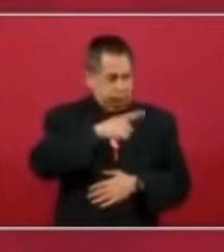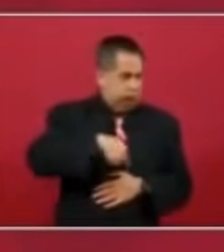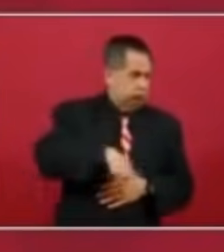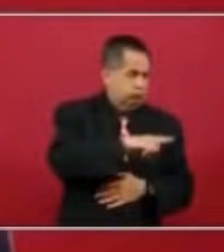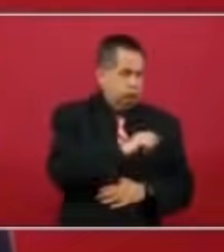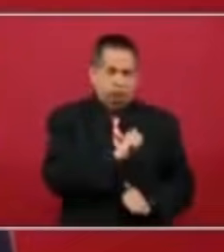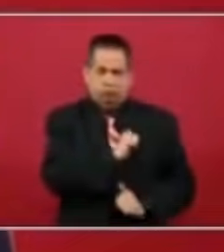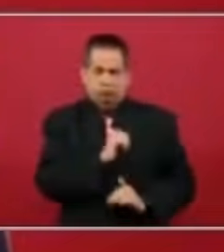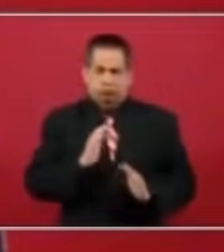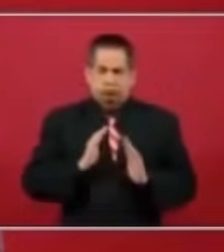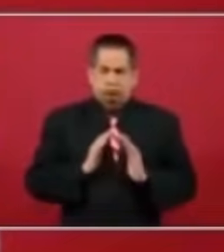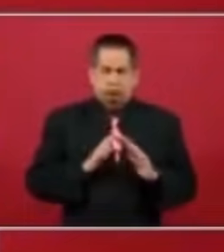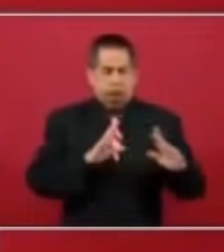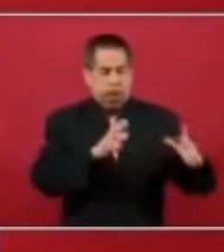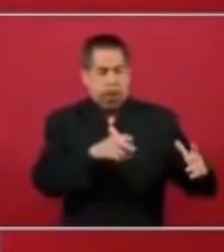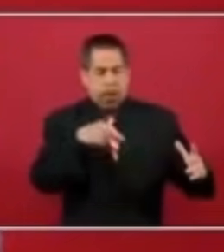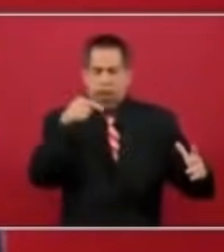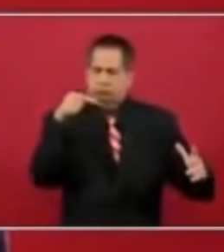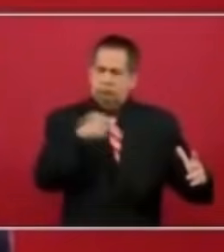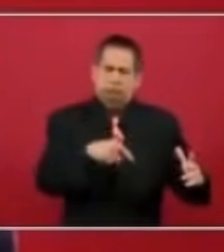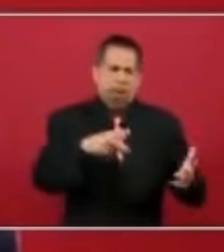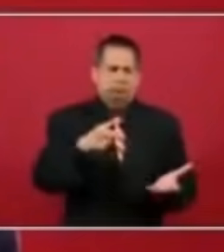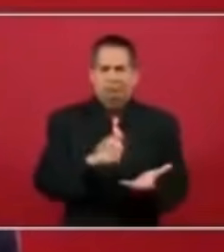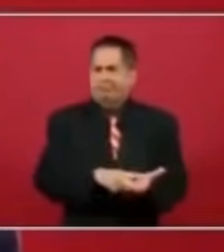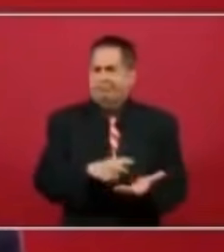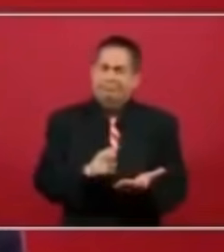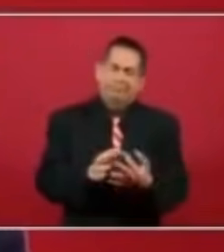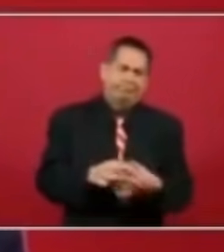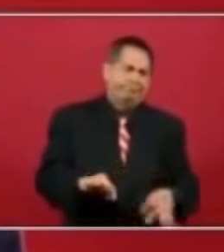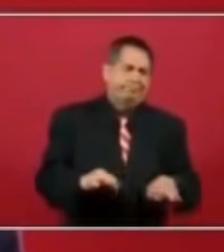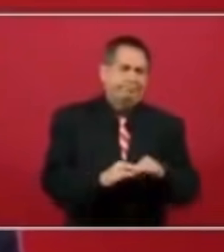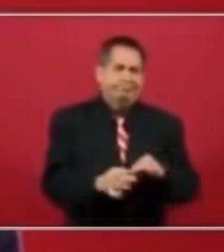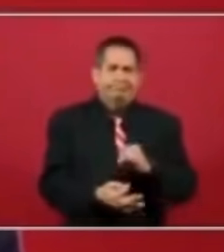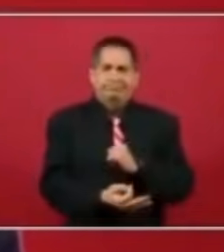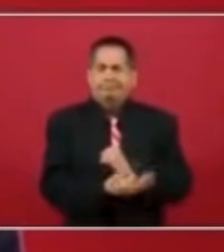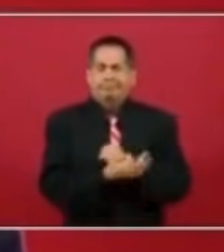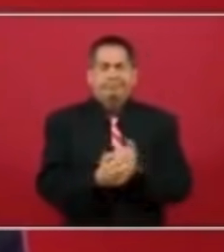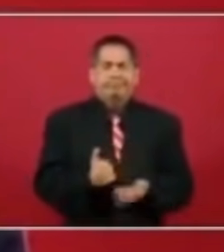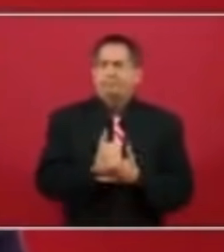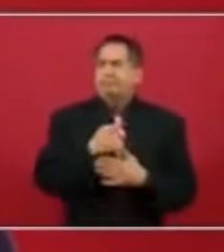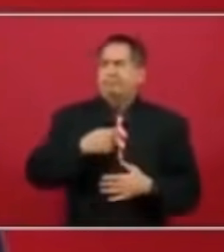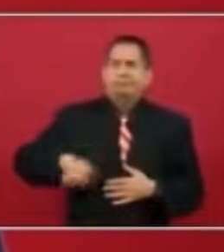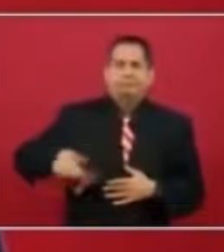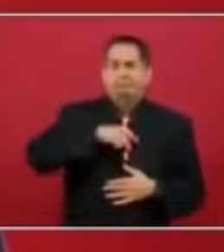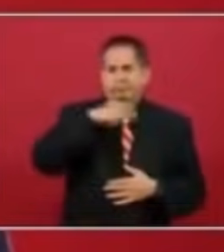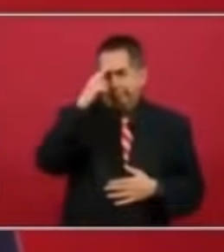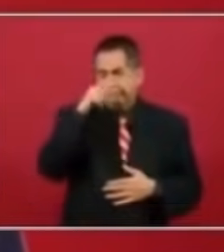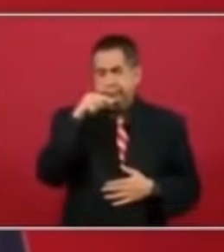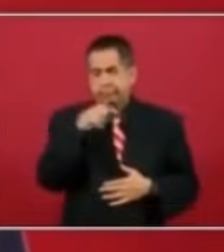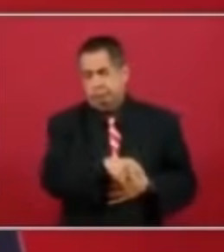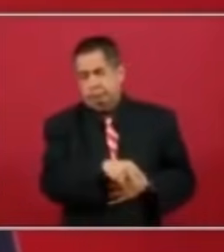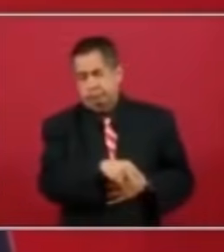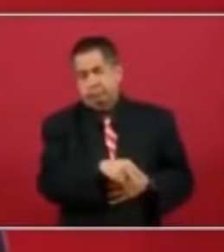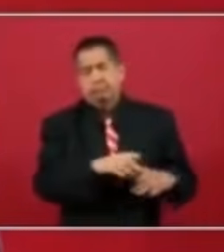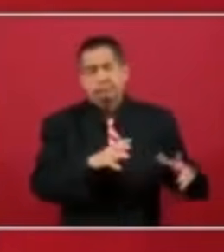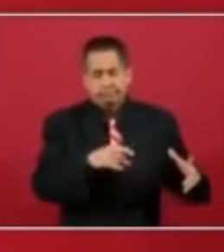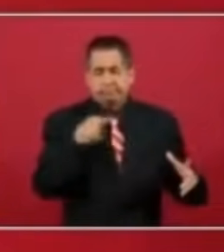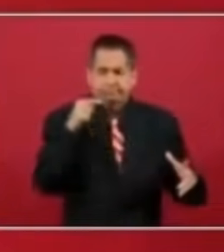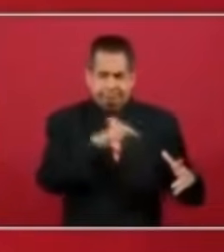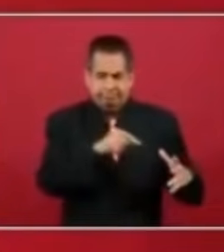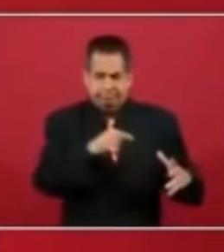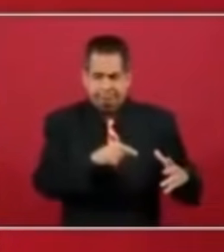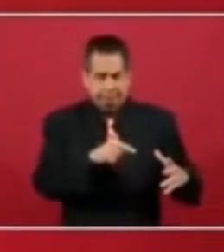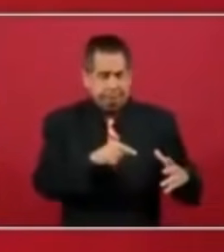Sin duda es una institución fundamental para el Estado mexicano y es una institución